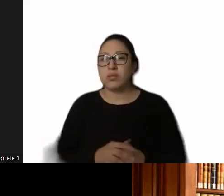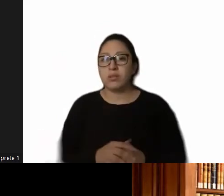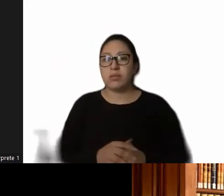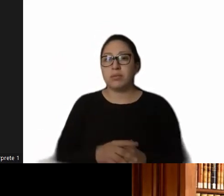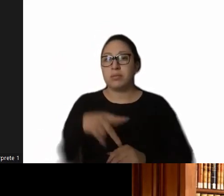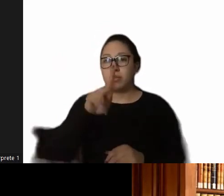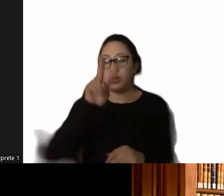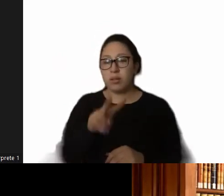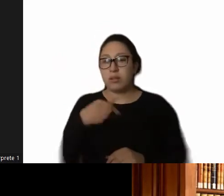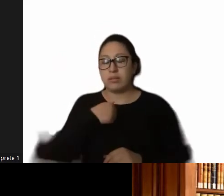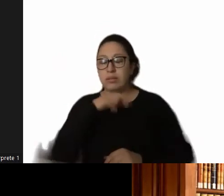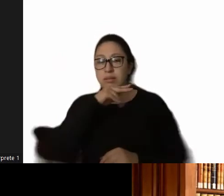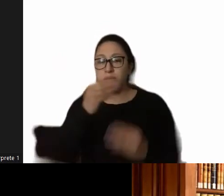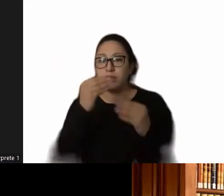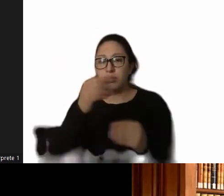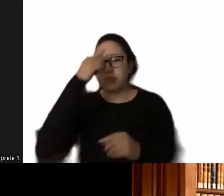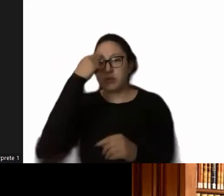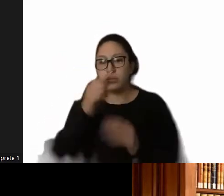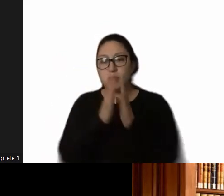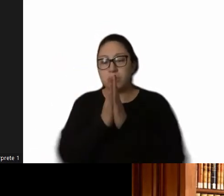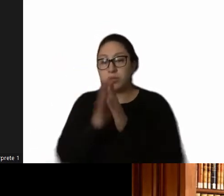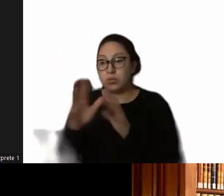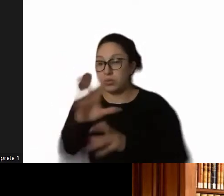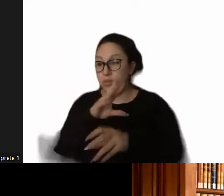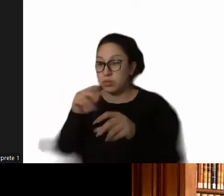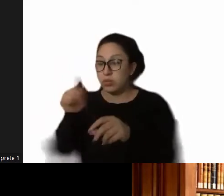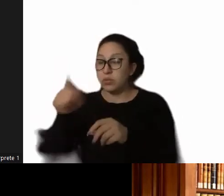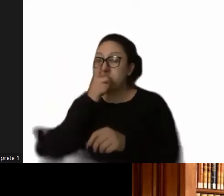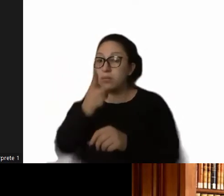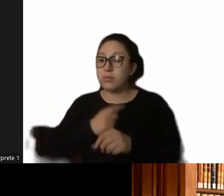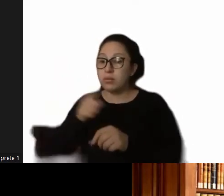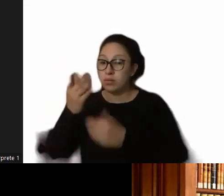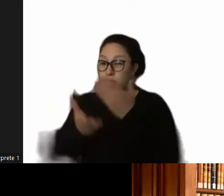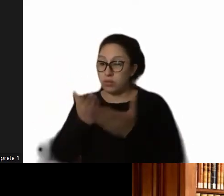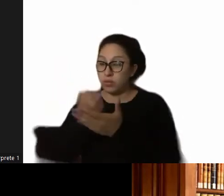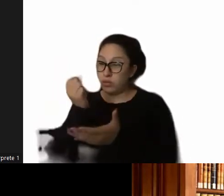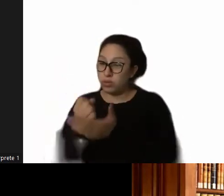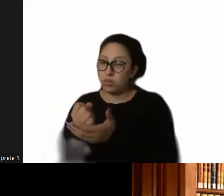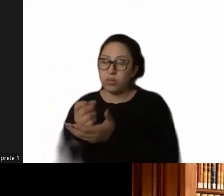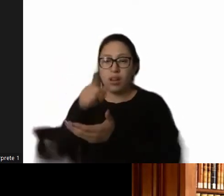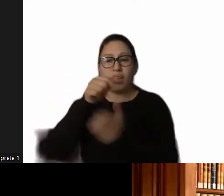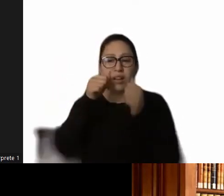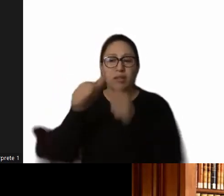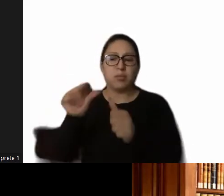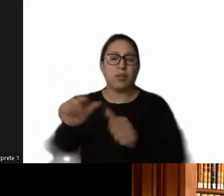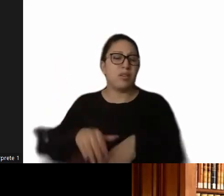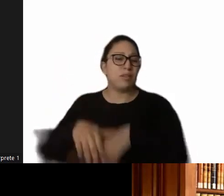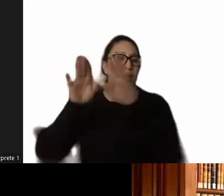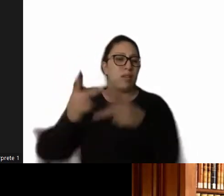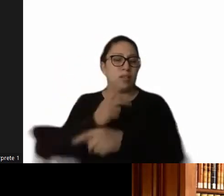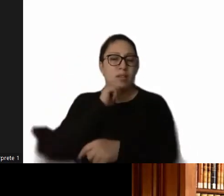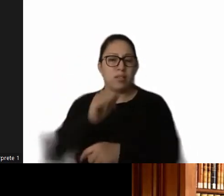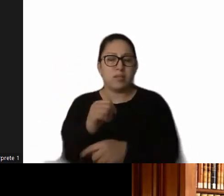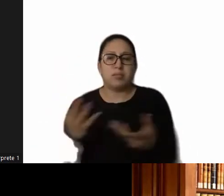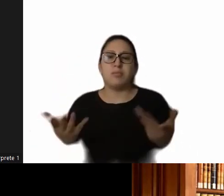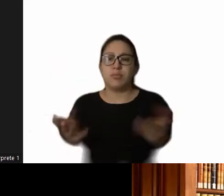darle atención a los documentos que aprobamos en aras de que estamos de acuerdo en el fondo o en el tema, aunque sea una opinión,